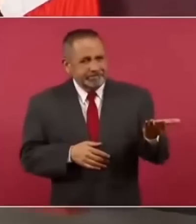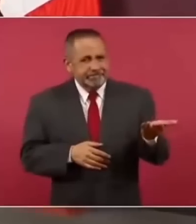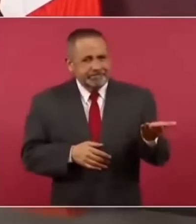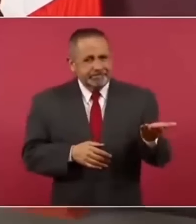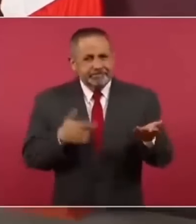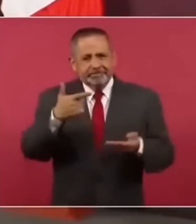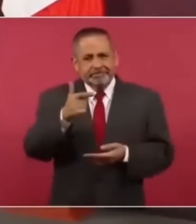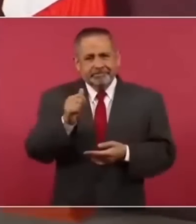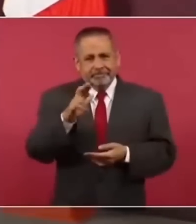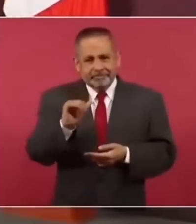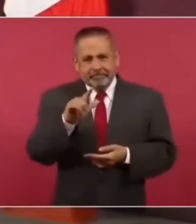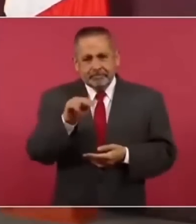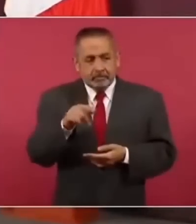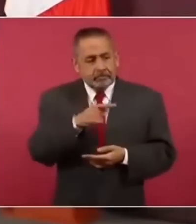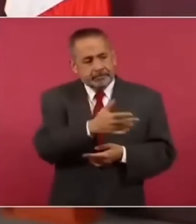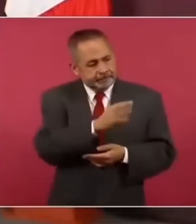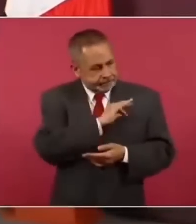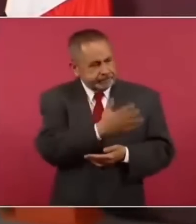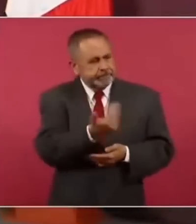contar